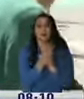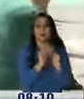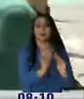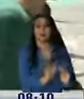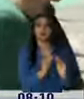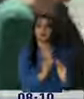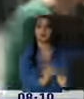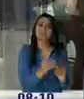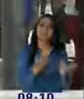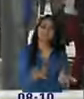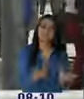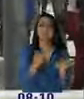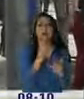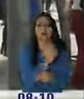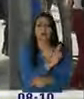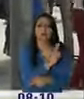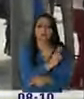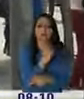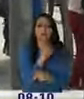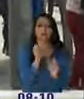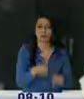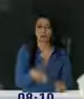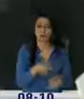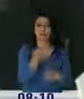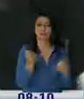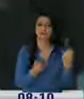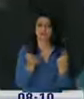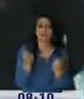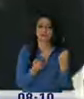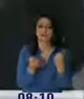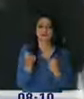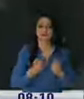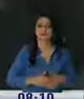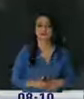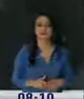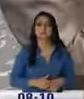instituciones de educación superior para el Gremio del Transporte Público. En Quito informó.